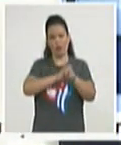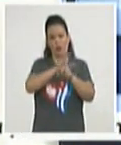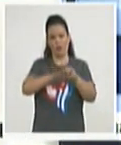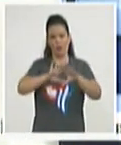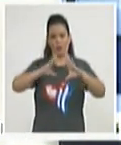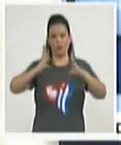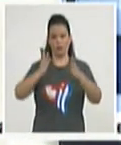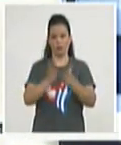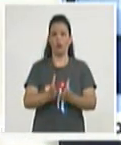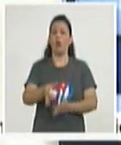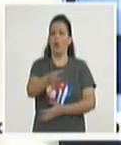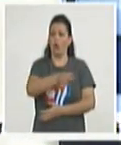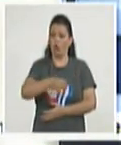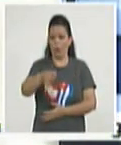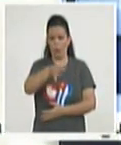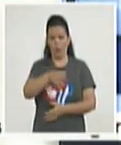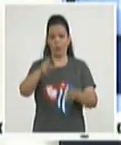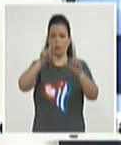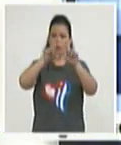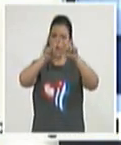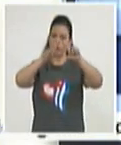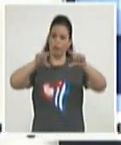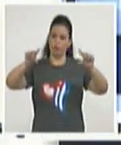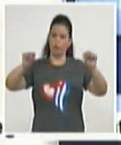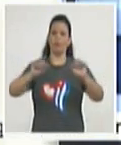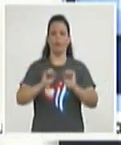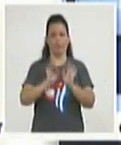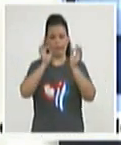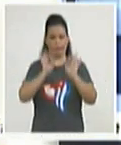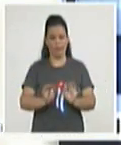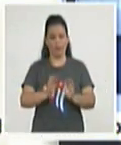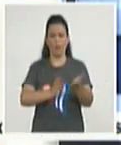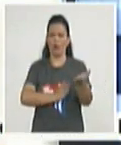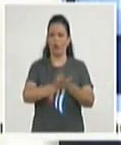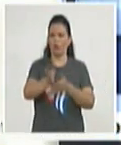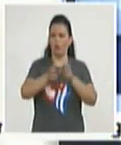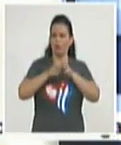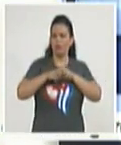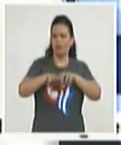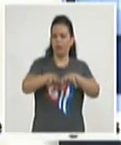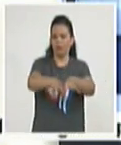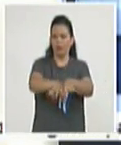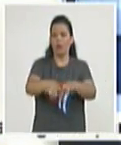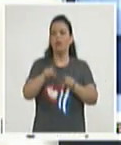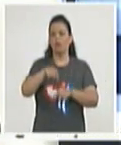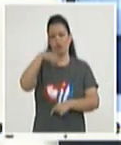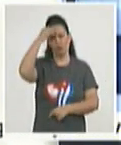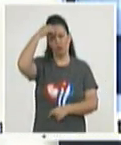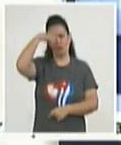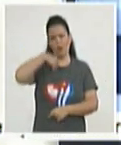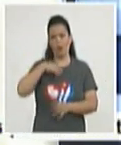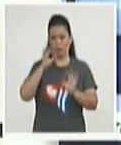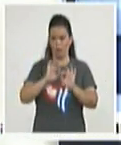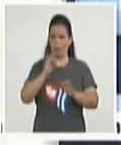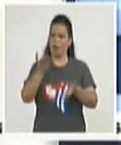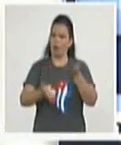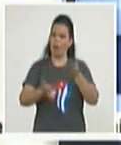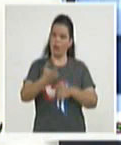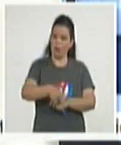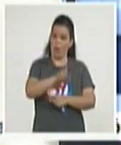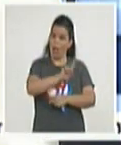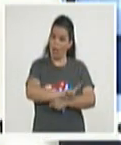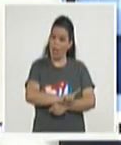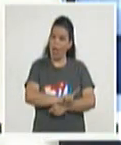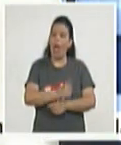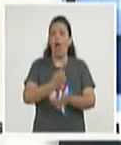Se mantiene una fuerte transmisión autóctona, aunque ya usted ha conocido que en relación con la jornada de ayer hay una